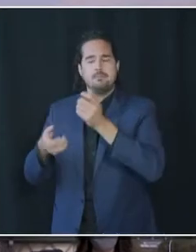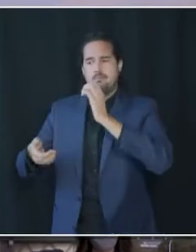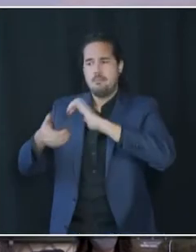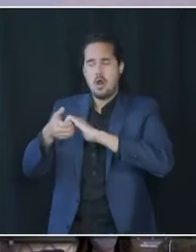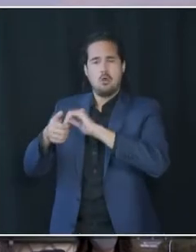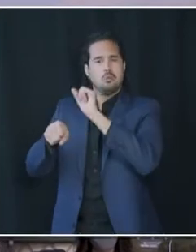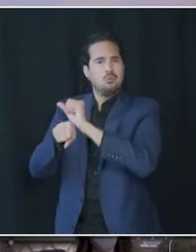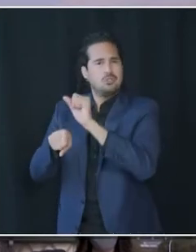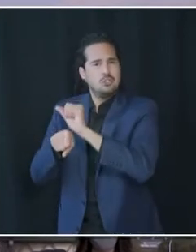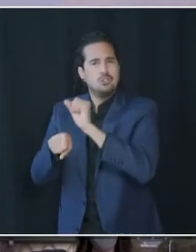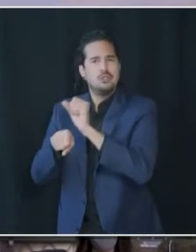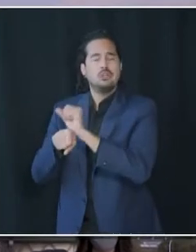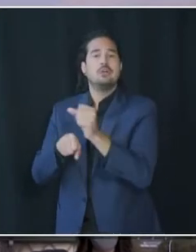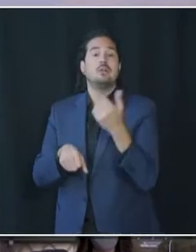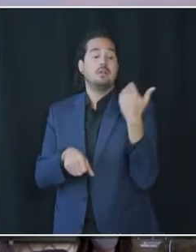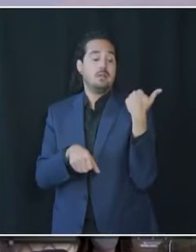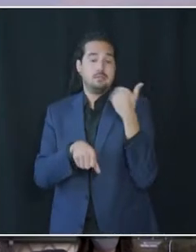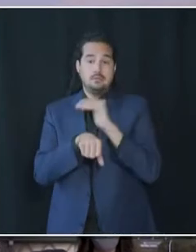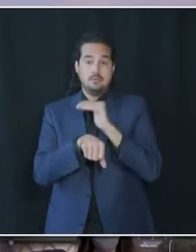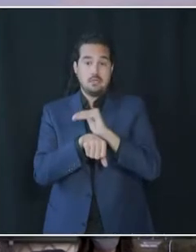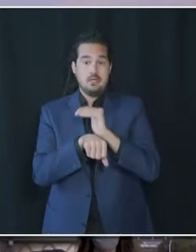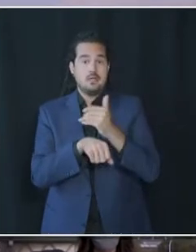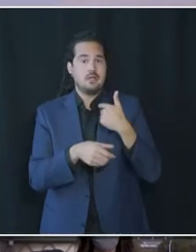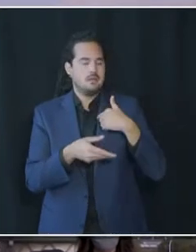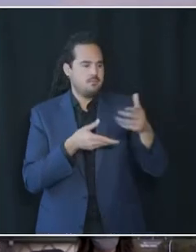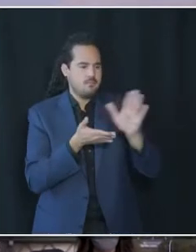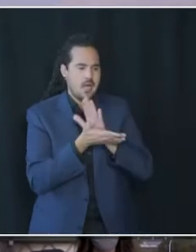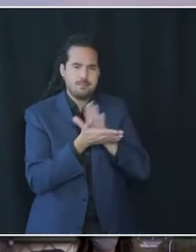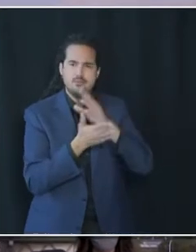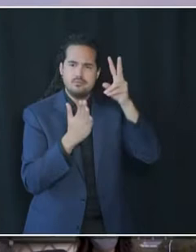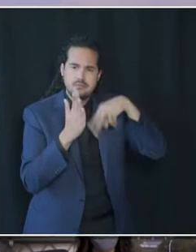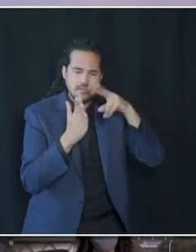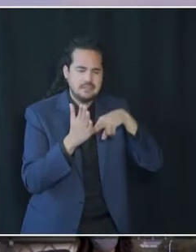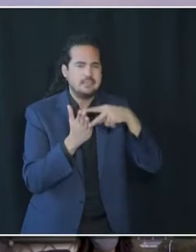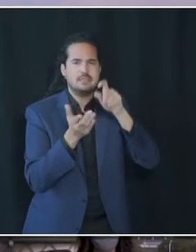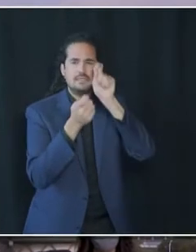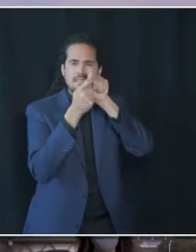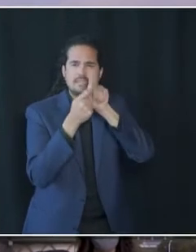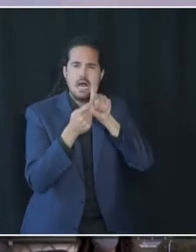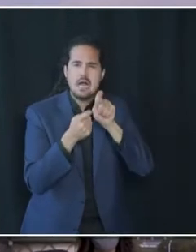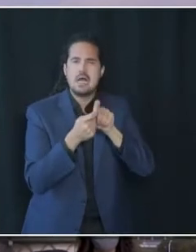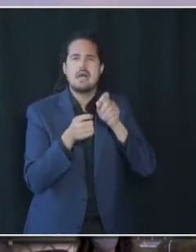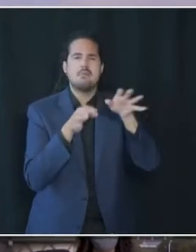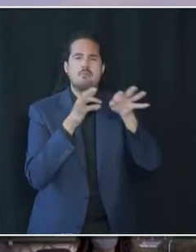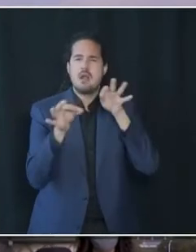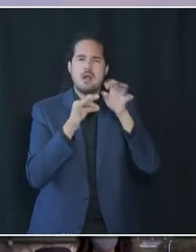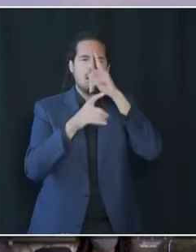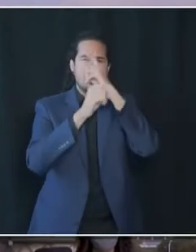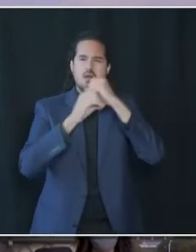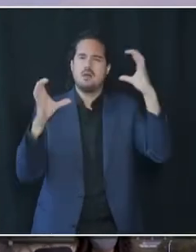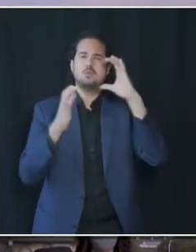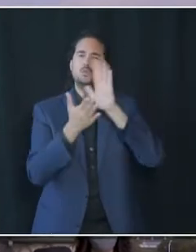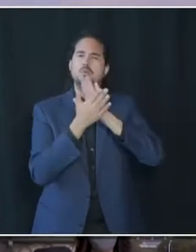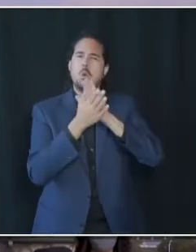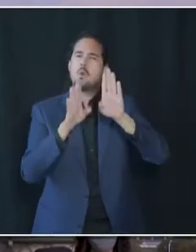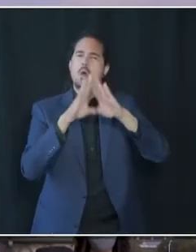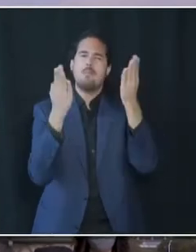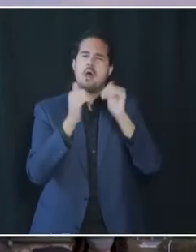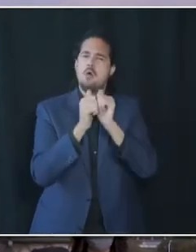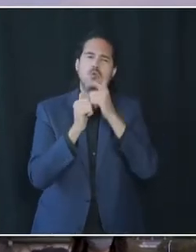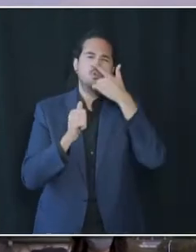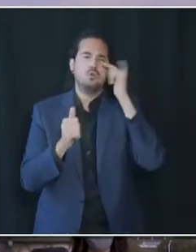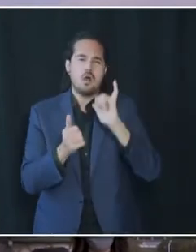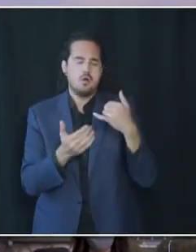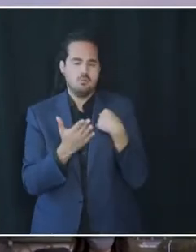por su trabajo anoche intercambiamos documentos para llegar a conocer los matices y